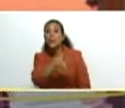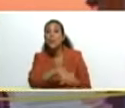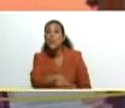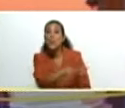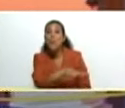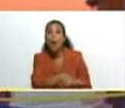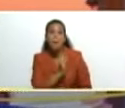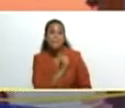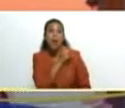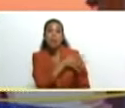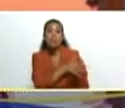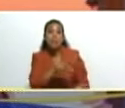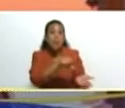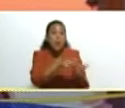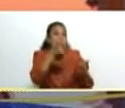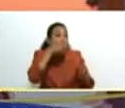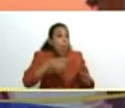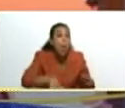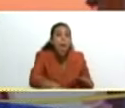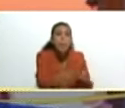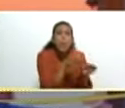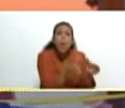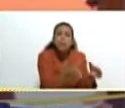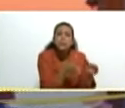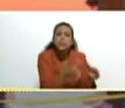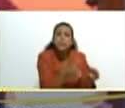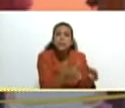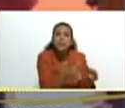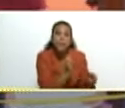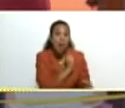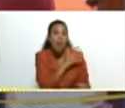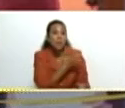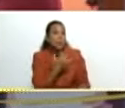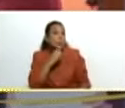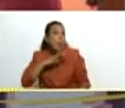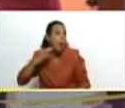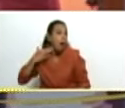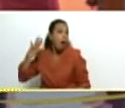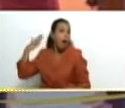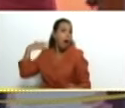territorio de Palestina. La Palestina histórica,